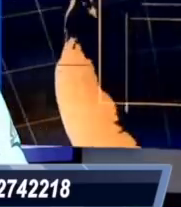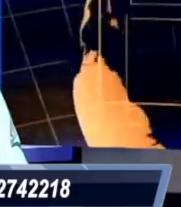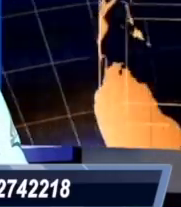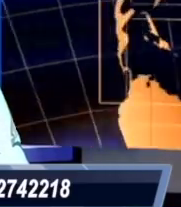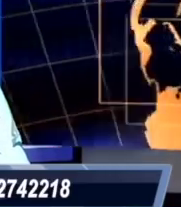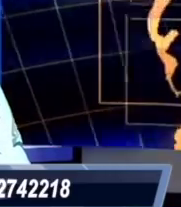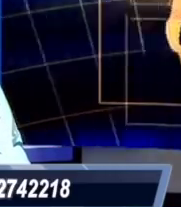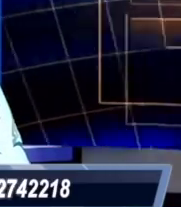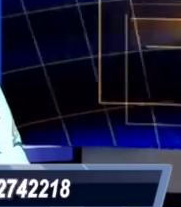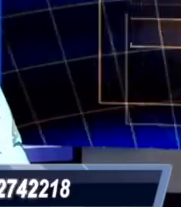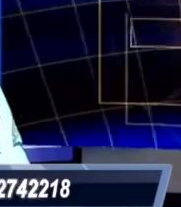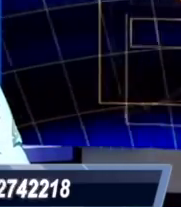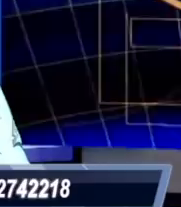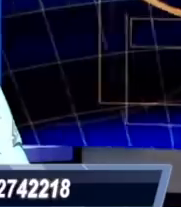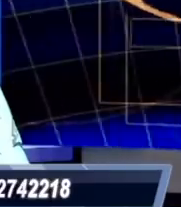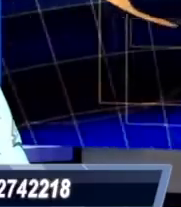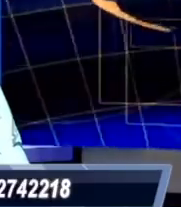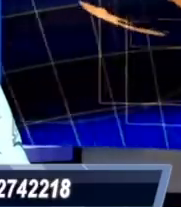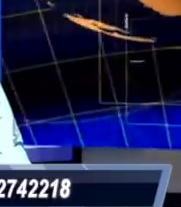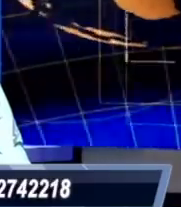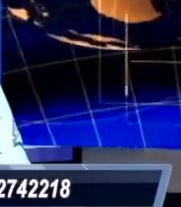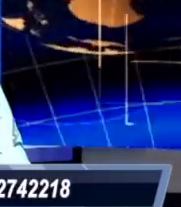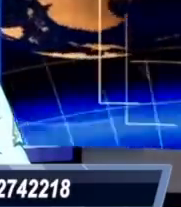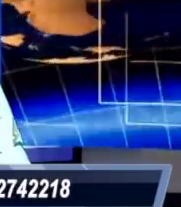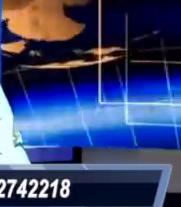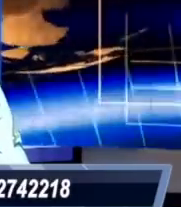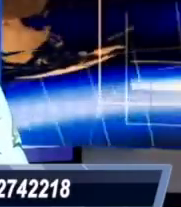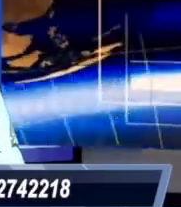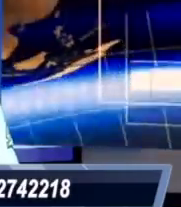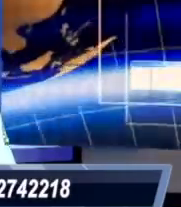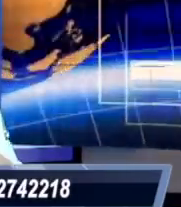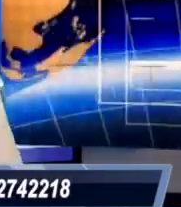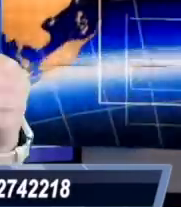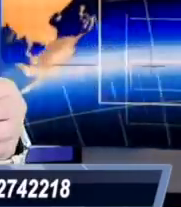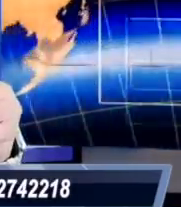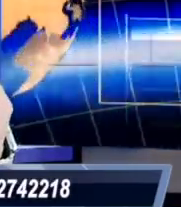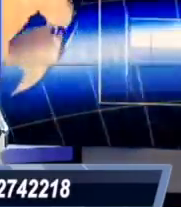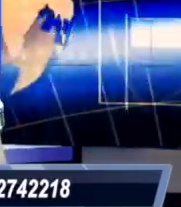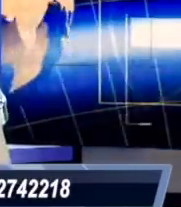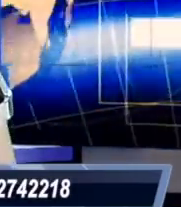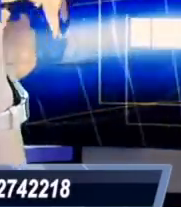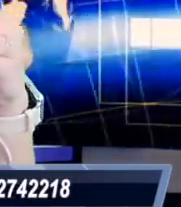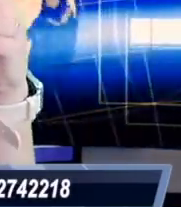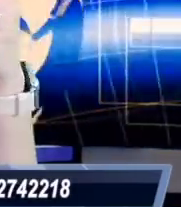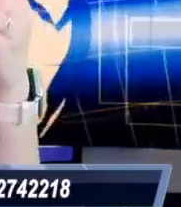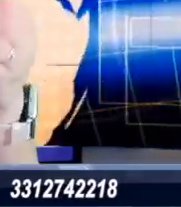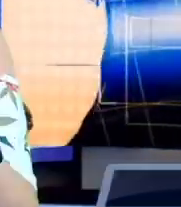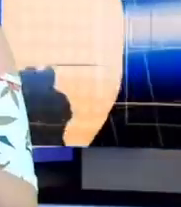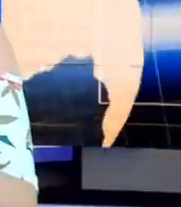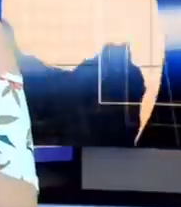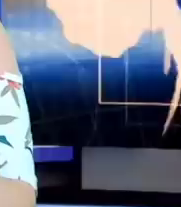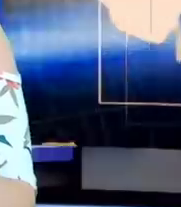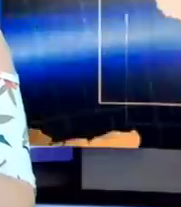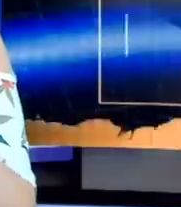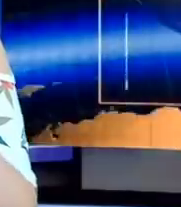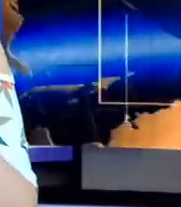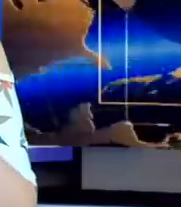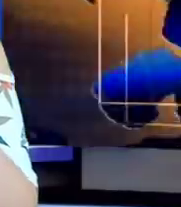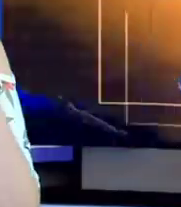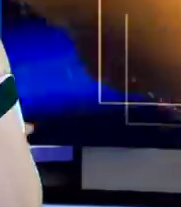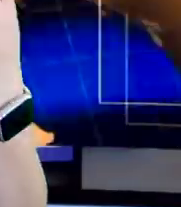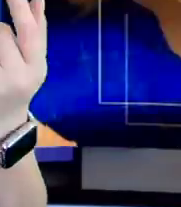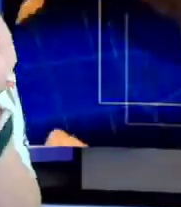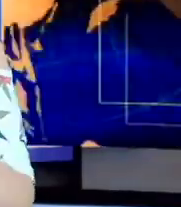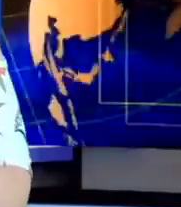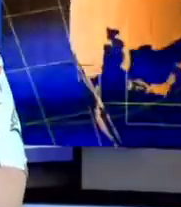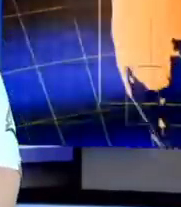Obrador y el pueblo de México quieren, que poco a poco vaya pagando por todos estos males, por todos estos daños, y que esto que